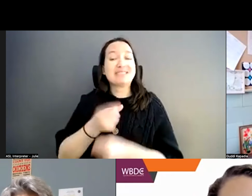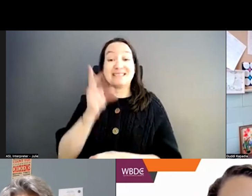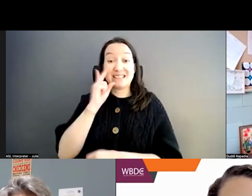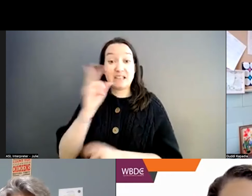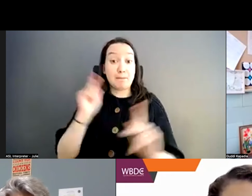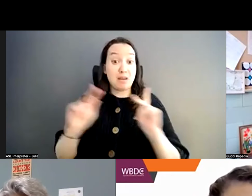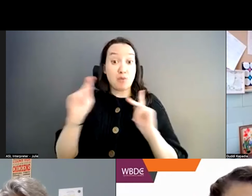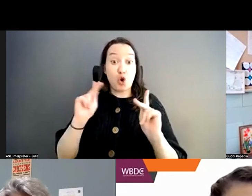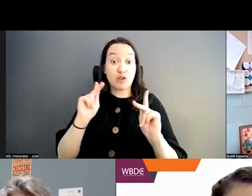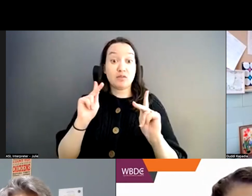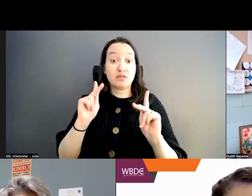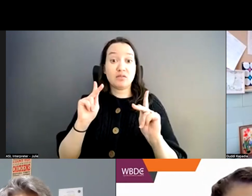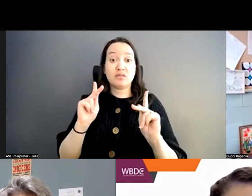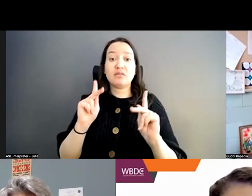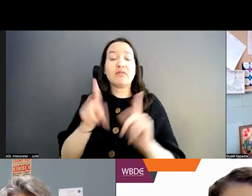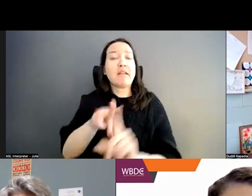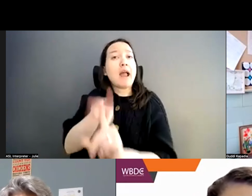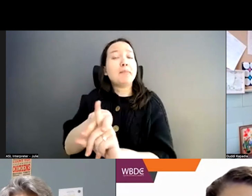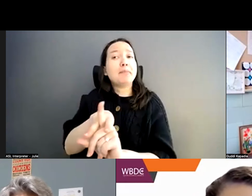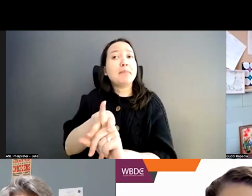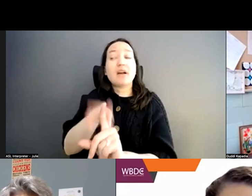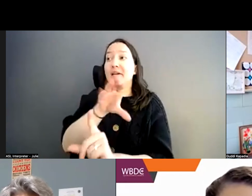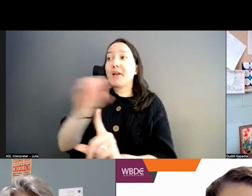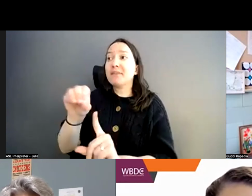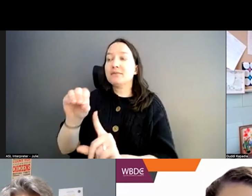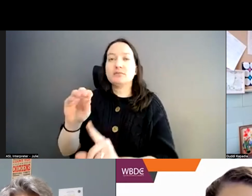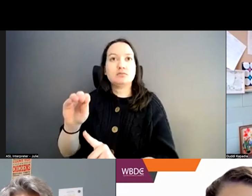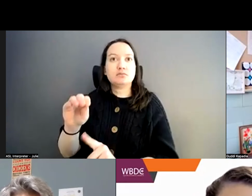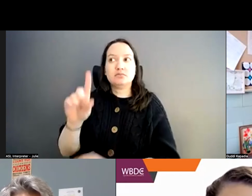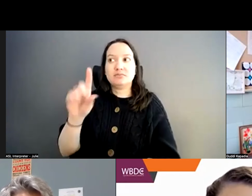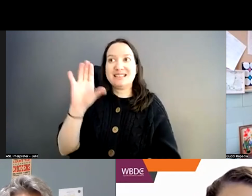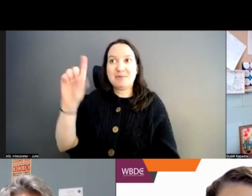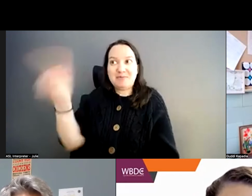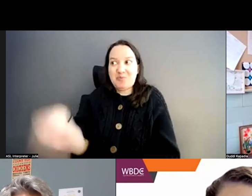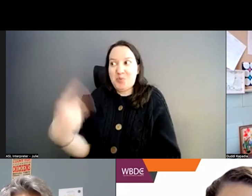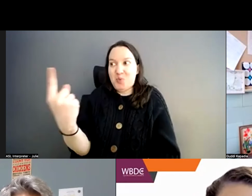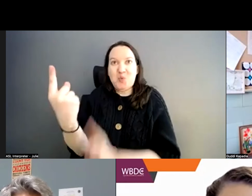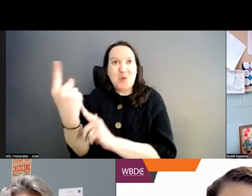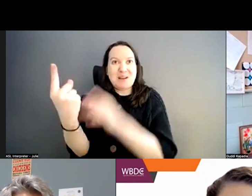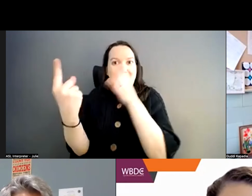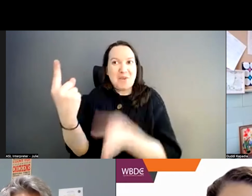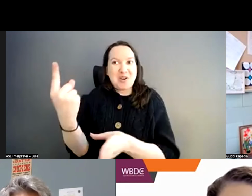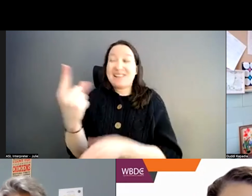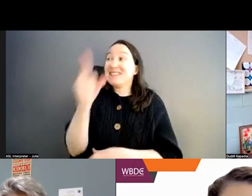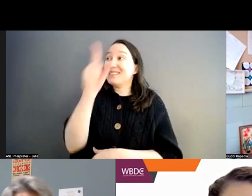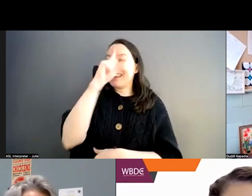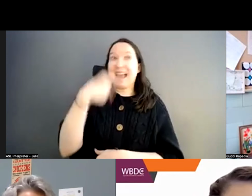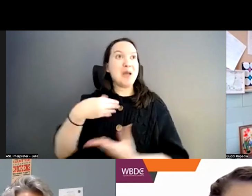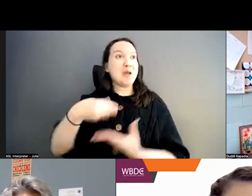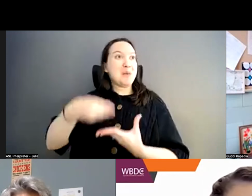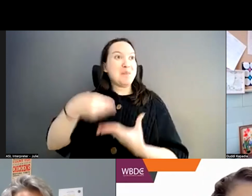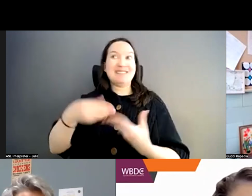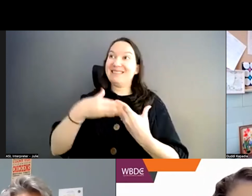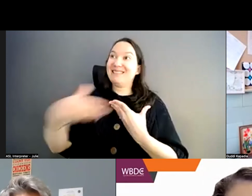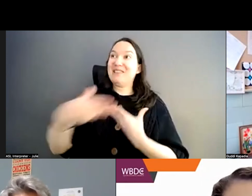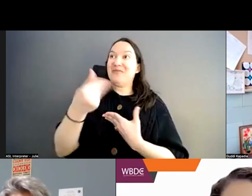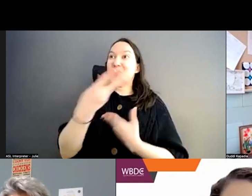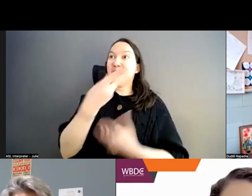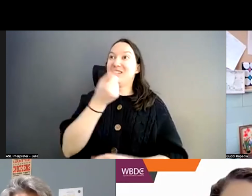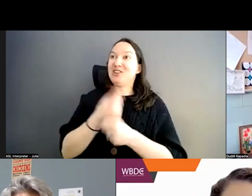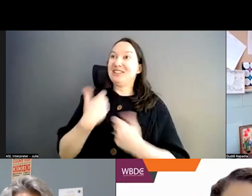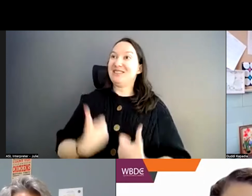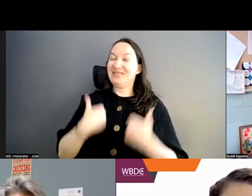Durante los años he visto a personas que recibimos solicitudes de alguien que piensa que así es como van